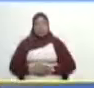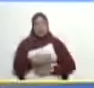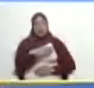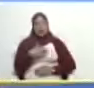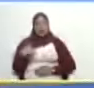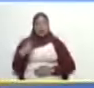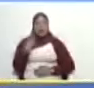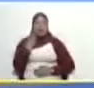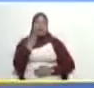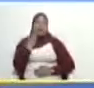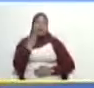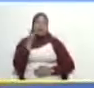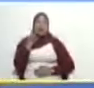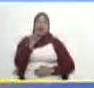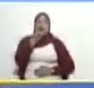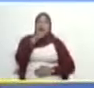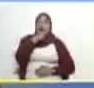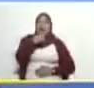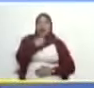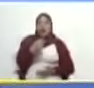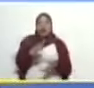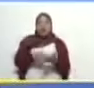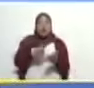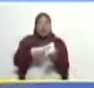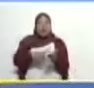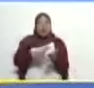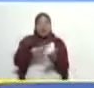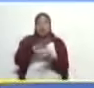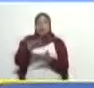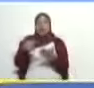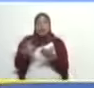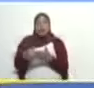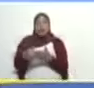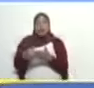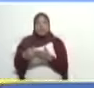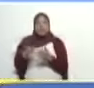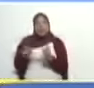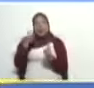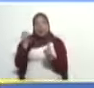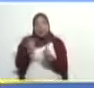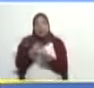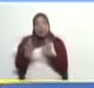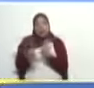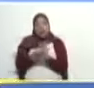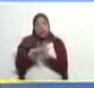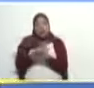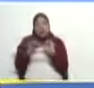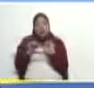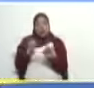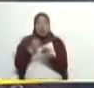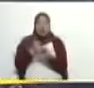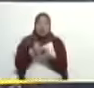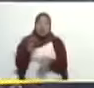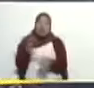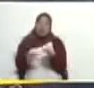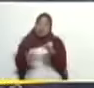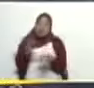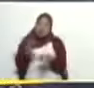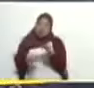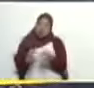Noelí, nuestros abuelos y nuestras abuelas, nuestros pensionados, nuestras pensionadas, es el espíritu de esta ley que se haga justicia y que